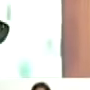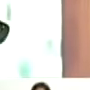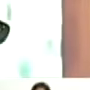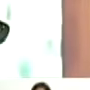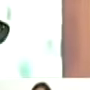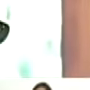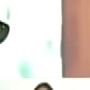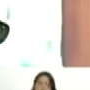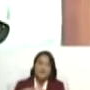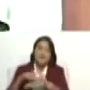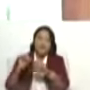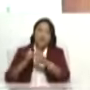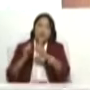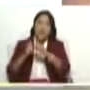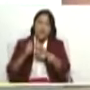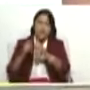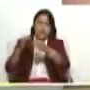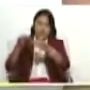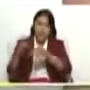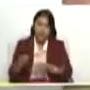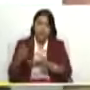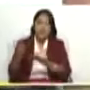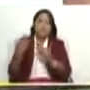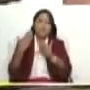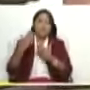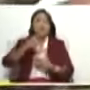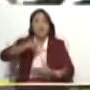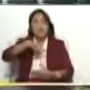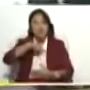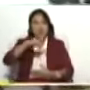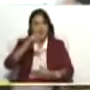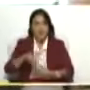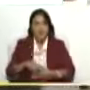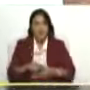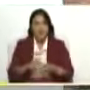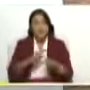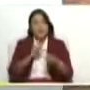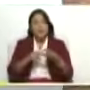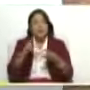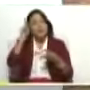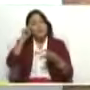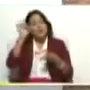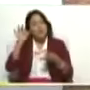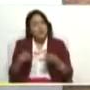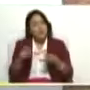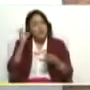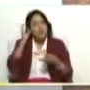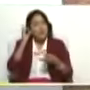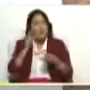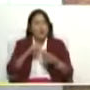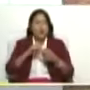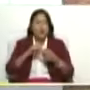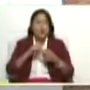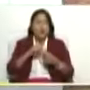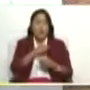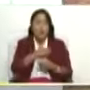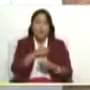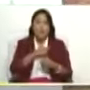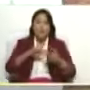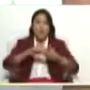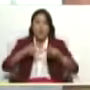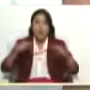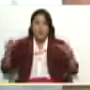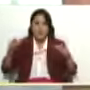que que está haciendo como como ministro del deporte en la profesora María Soto en el comité olímpico que